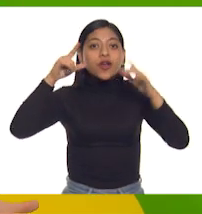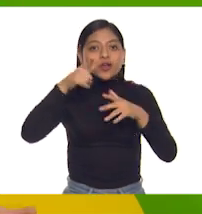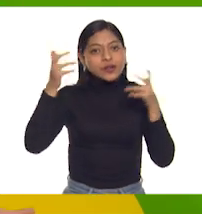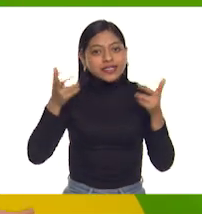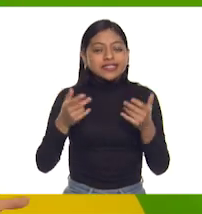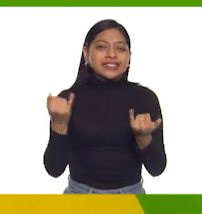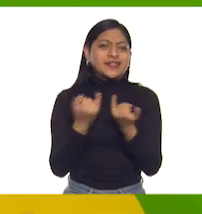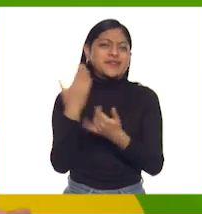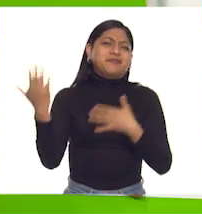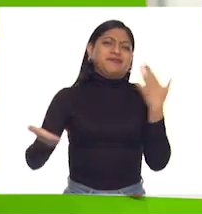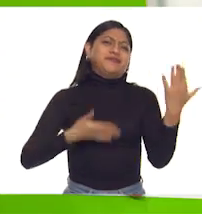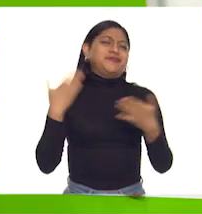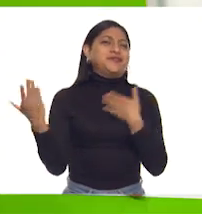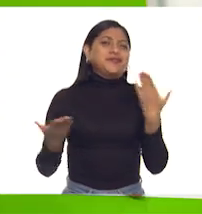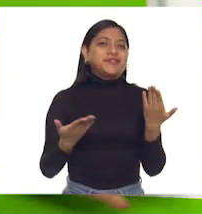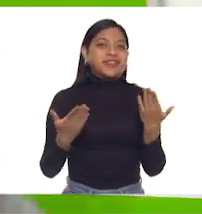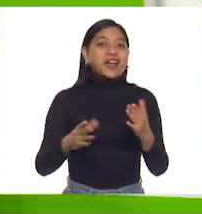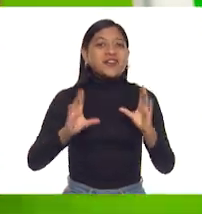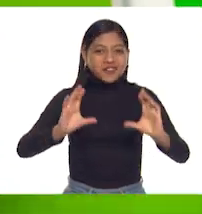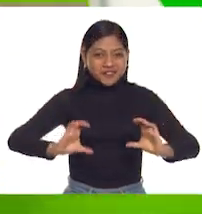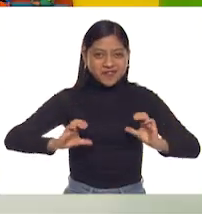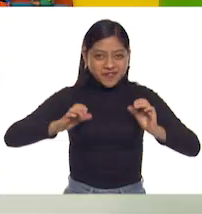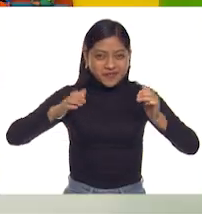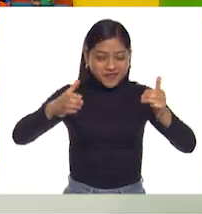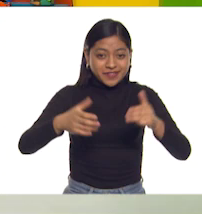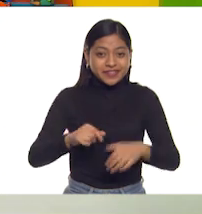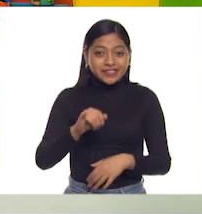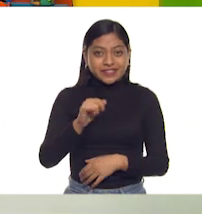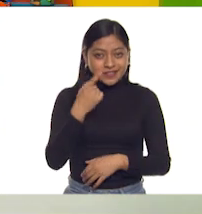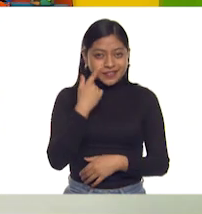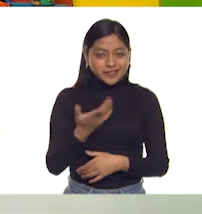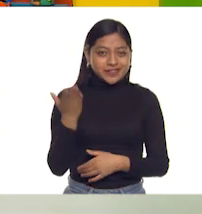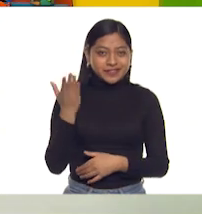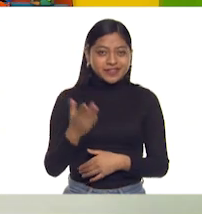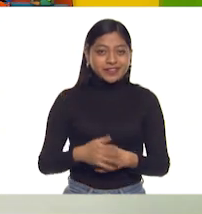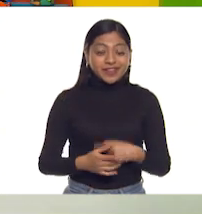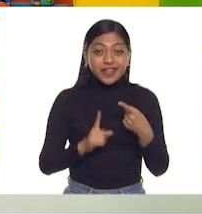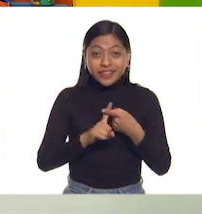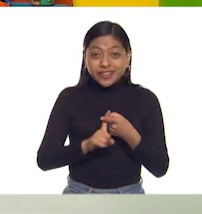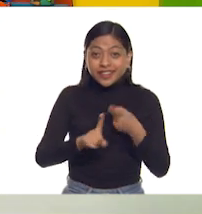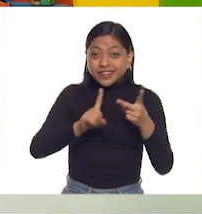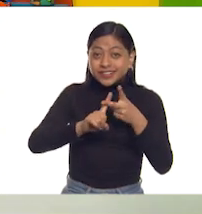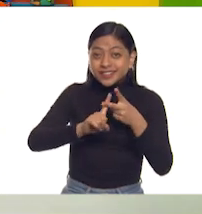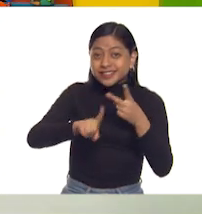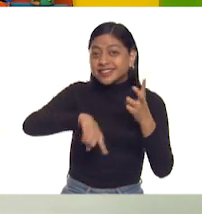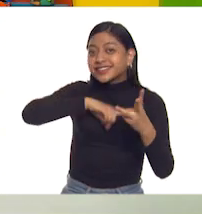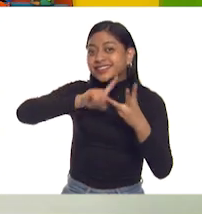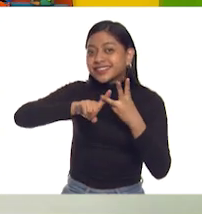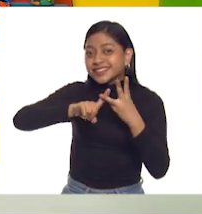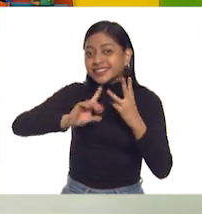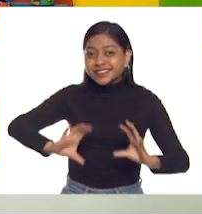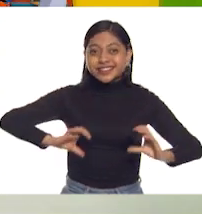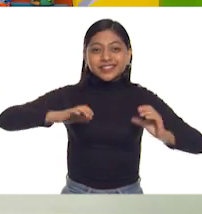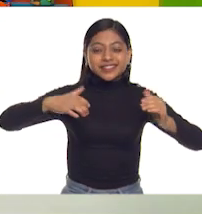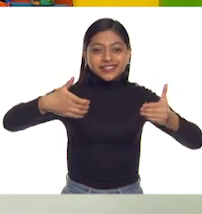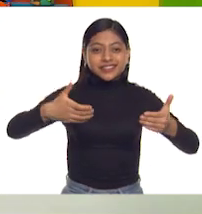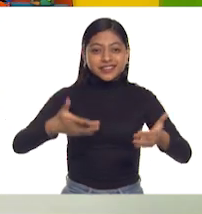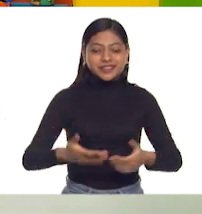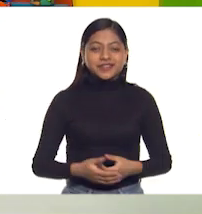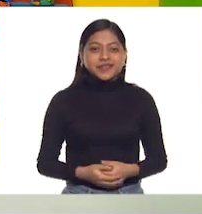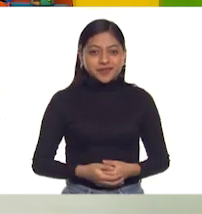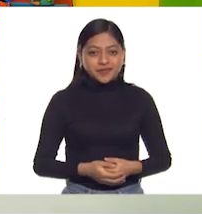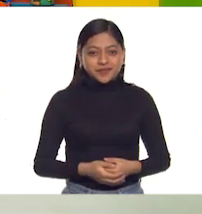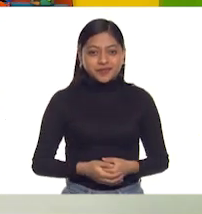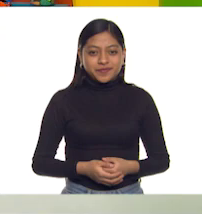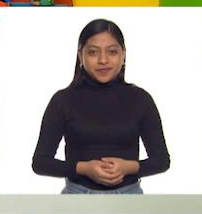y a divertirnos mucho. Vamos a abrirla a la de sí, tres. Sí. Una, dos, tres.